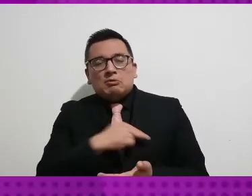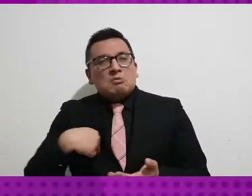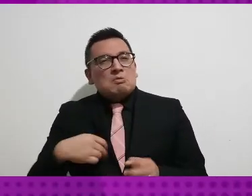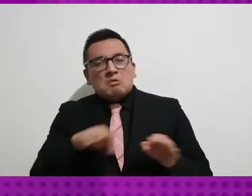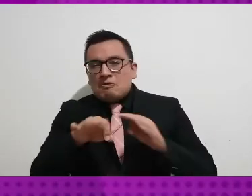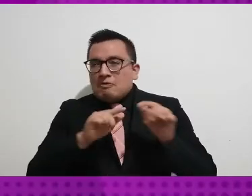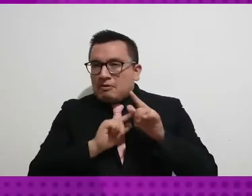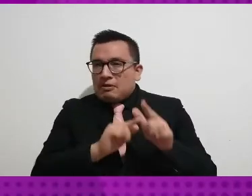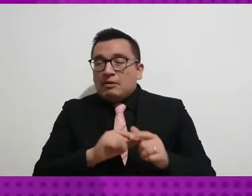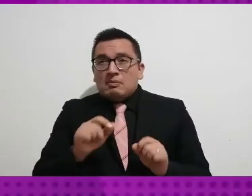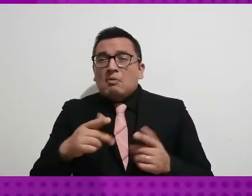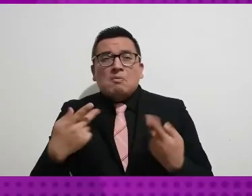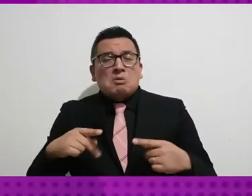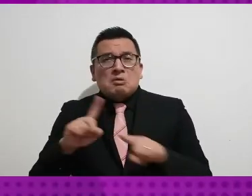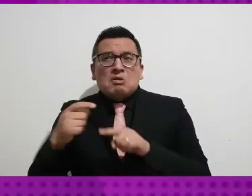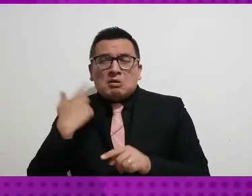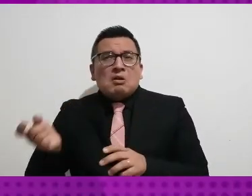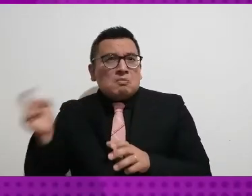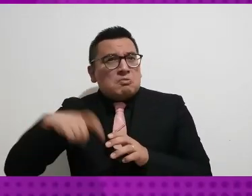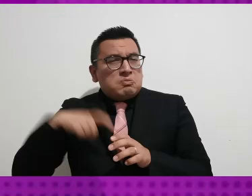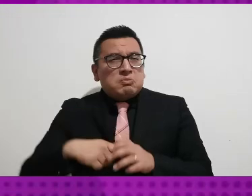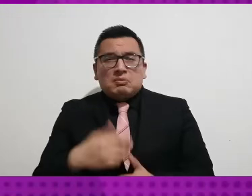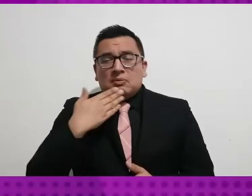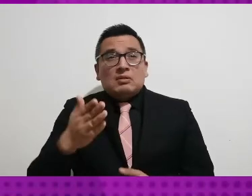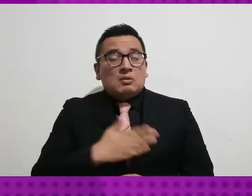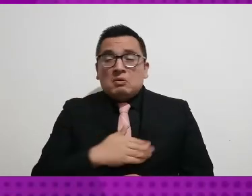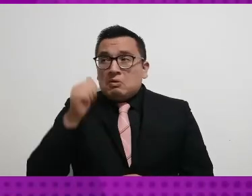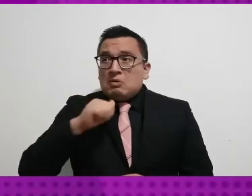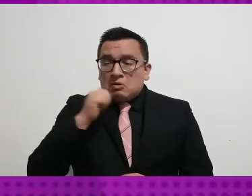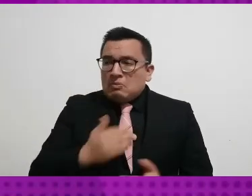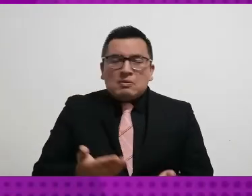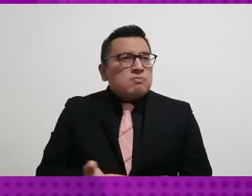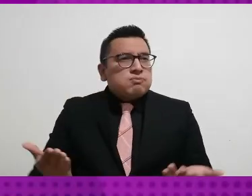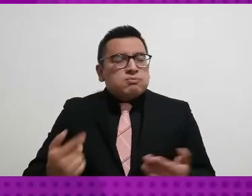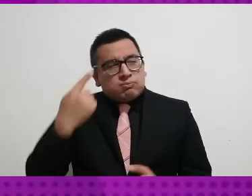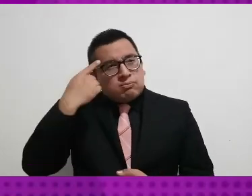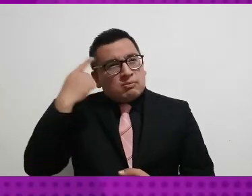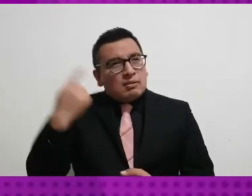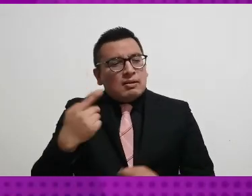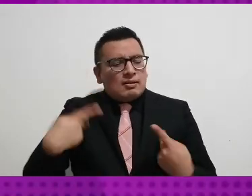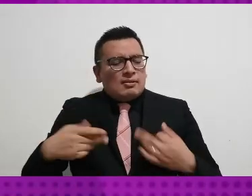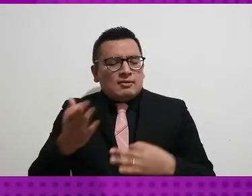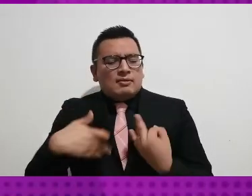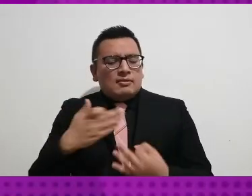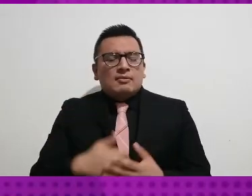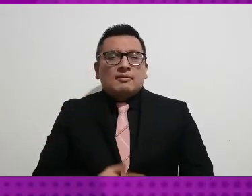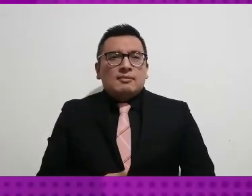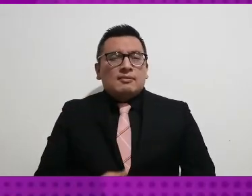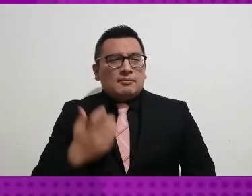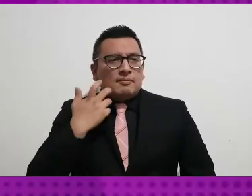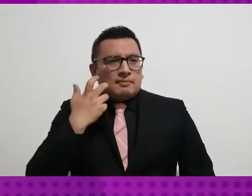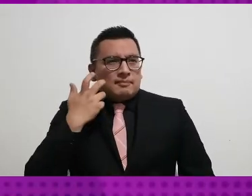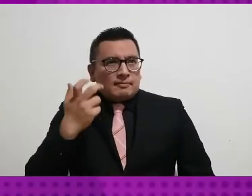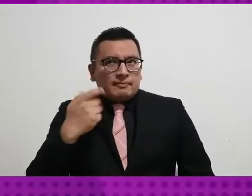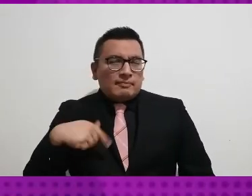ahí con todos los grupos que se quieran sumar. Mi consejería electoral siempre va a estar abierta para todos los ciudadanos y ciudadanas